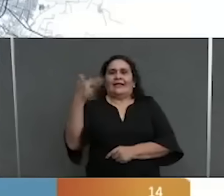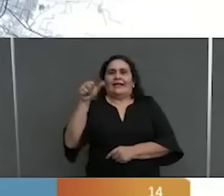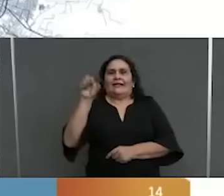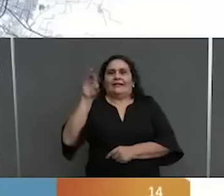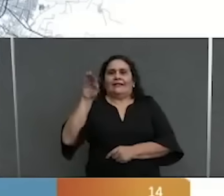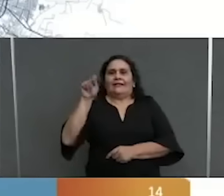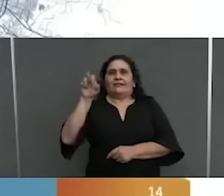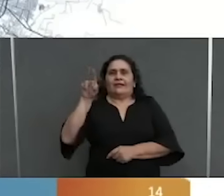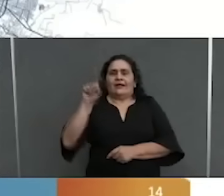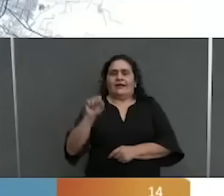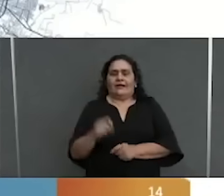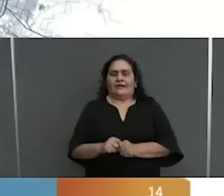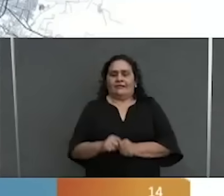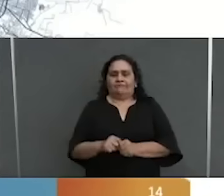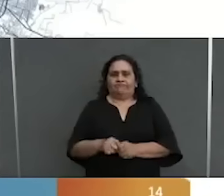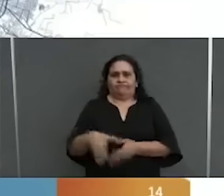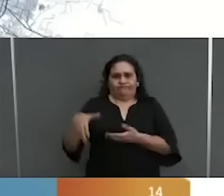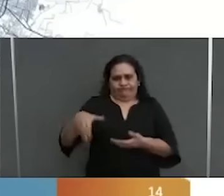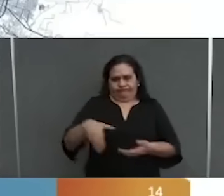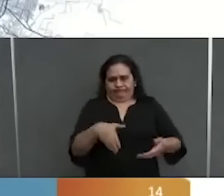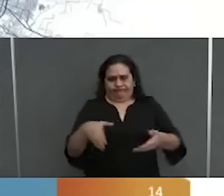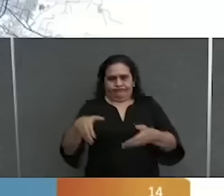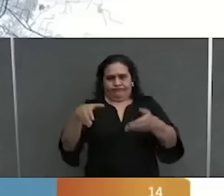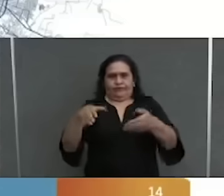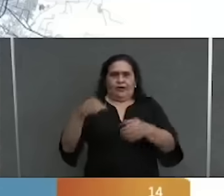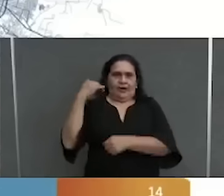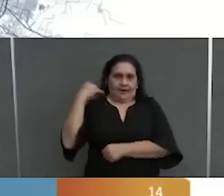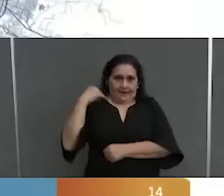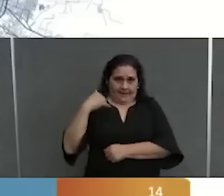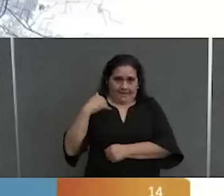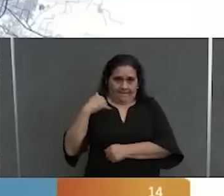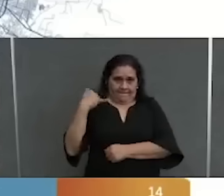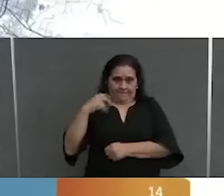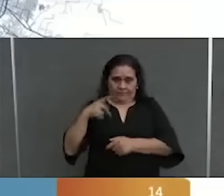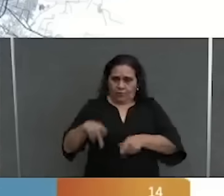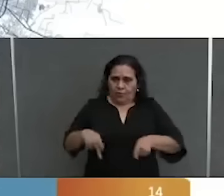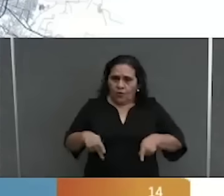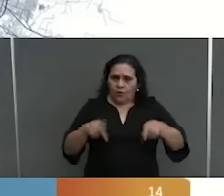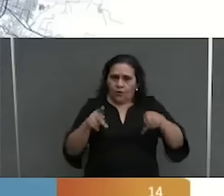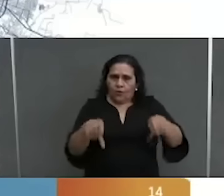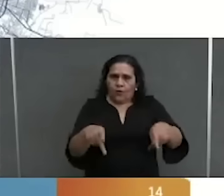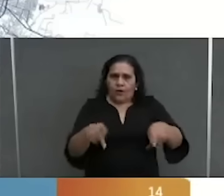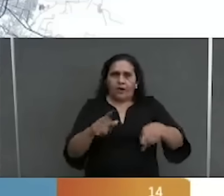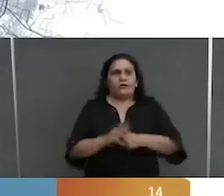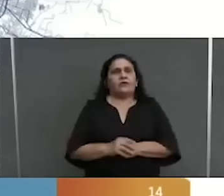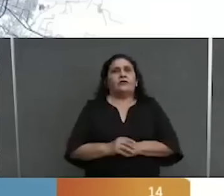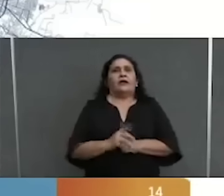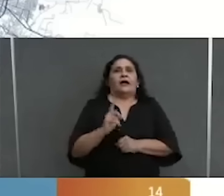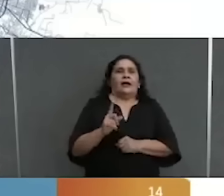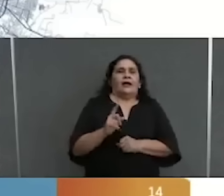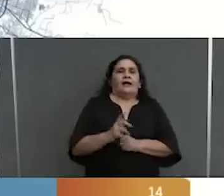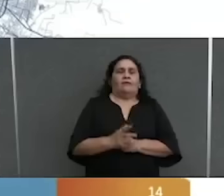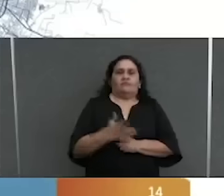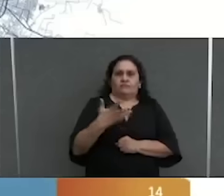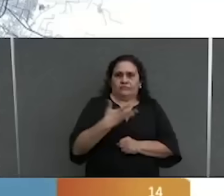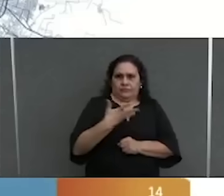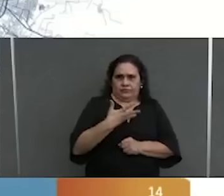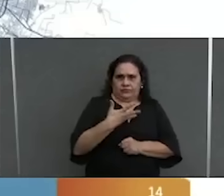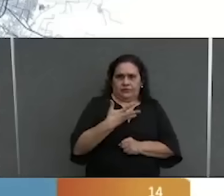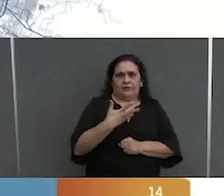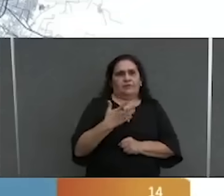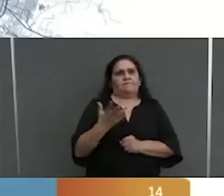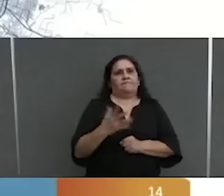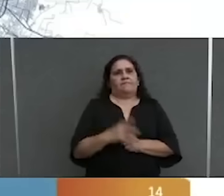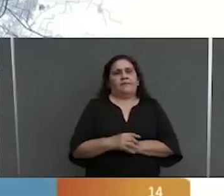Mérida-Progreso. En ese terreno, además de las 223 hectáreas que va a tener el parque, estamos donando a